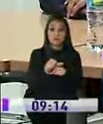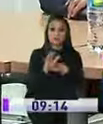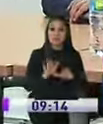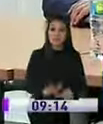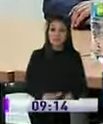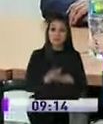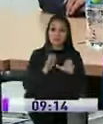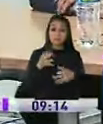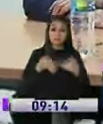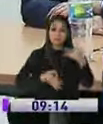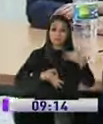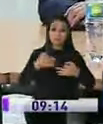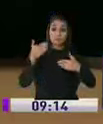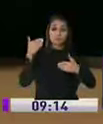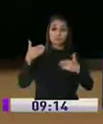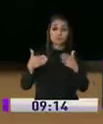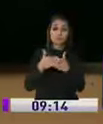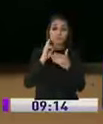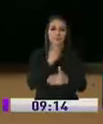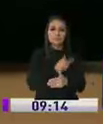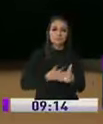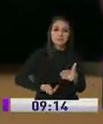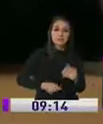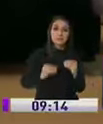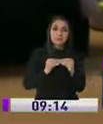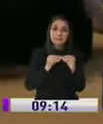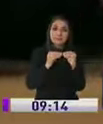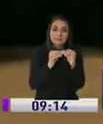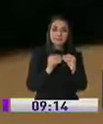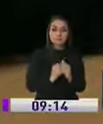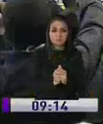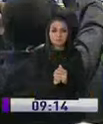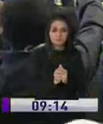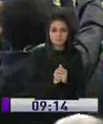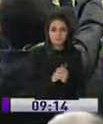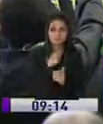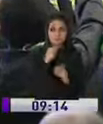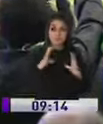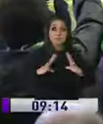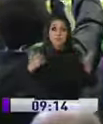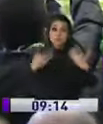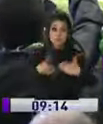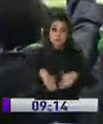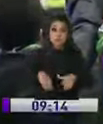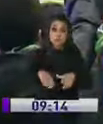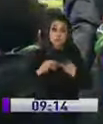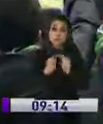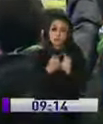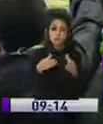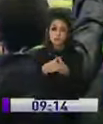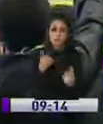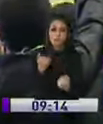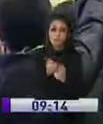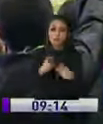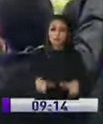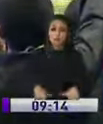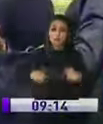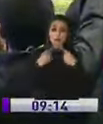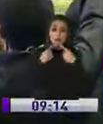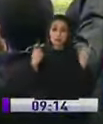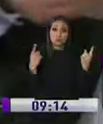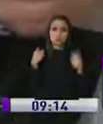del juicio político en contra del vicepresidente va tomando fuerza. Se espera que luego del feriado, el ala morenista de Alianza País anuncie